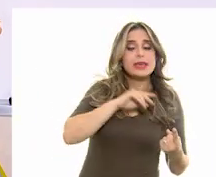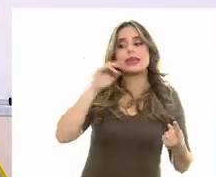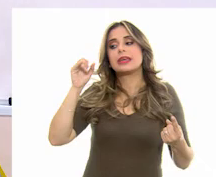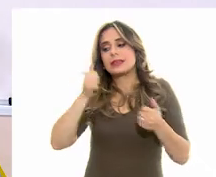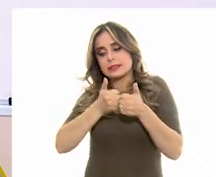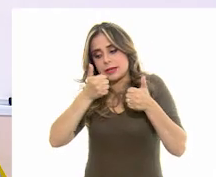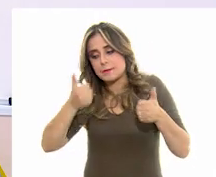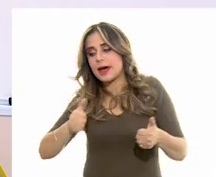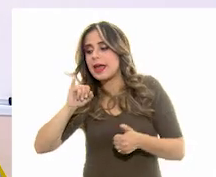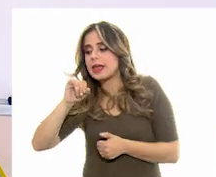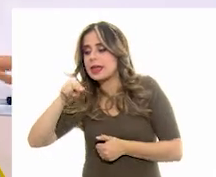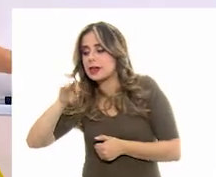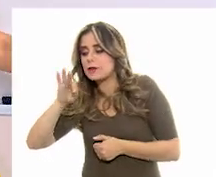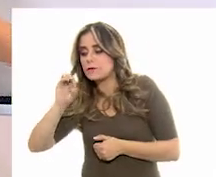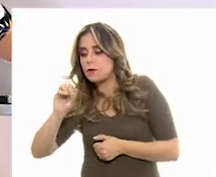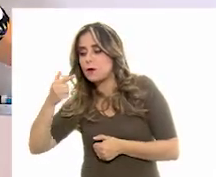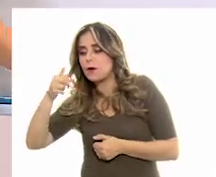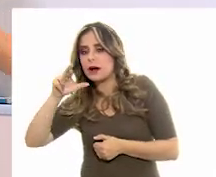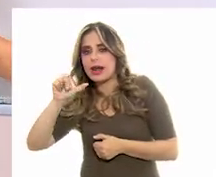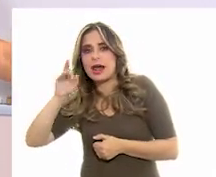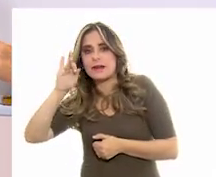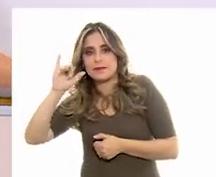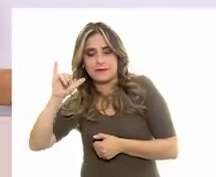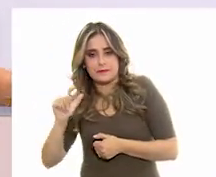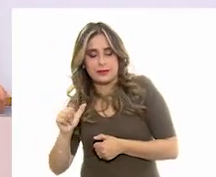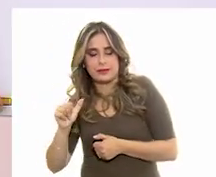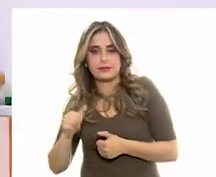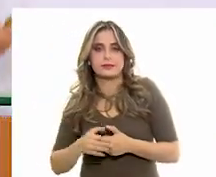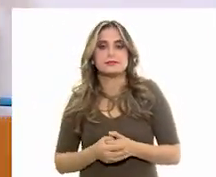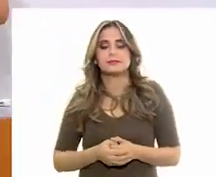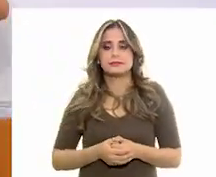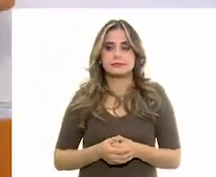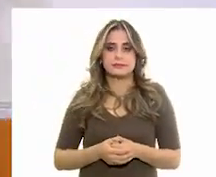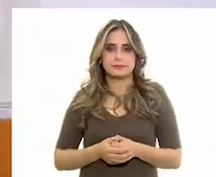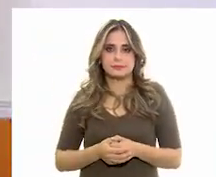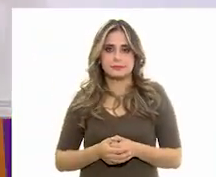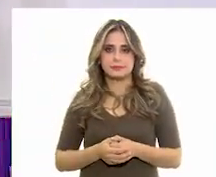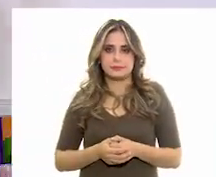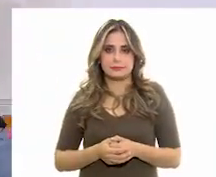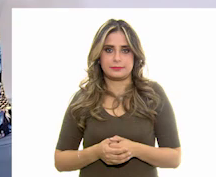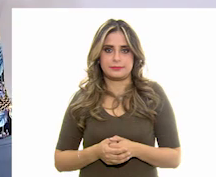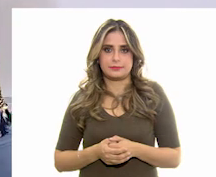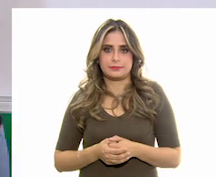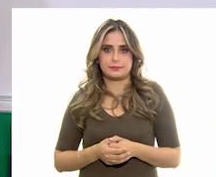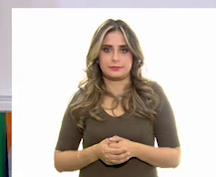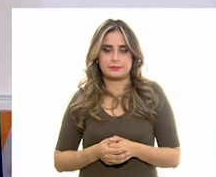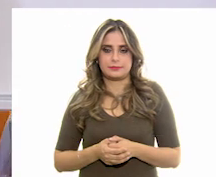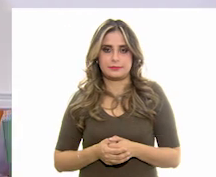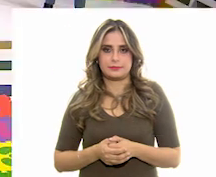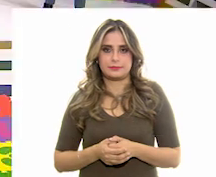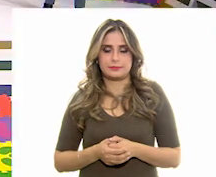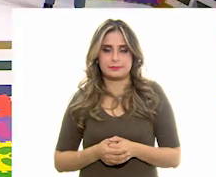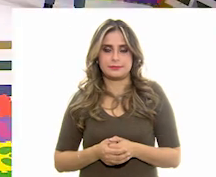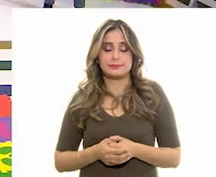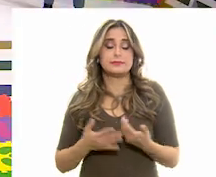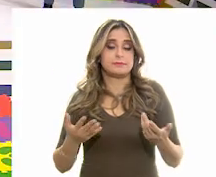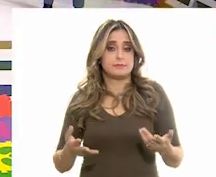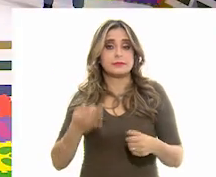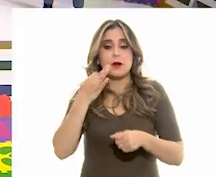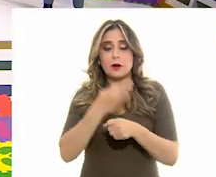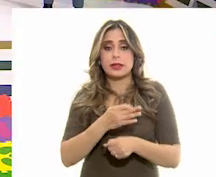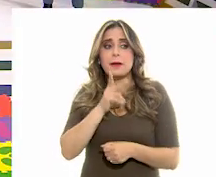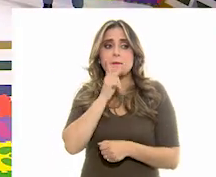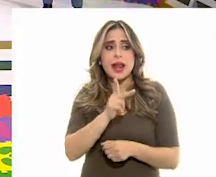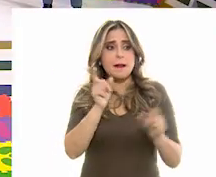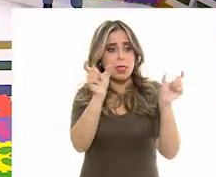infografía. Y vamos a ir separando ahora sí las palabras que a lo mejor en este caso